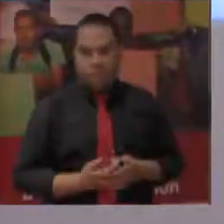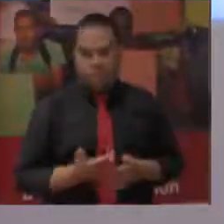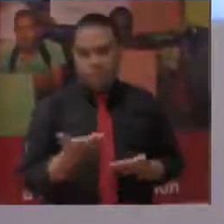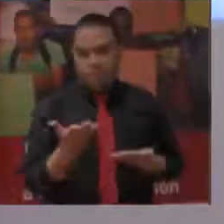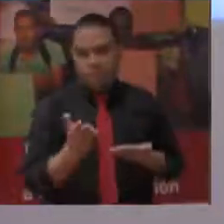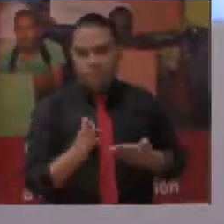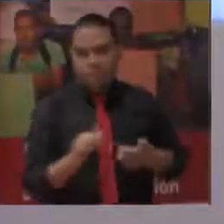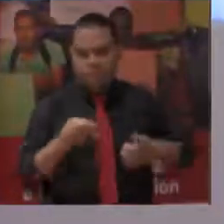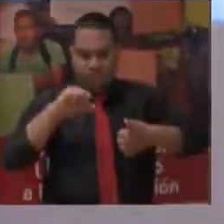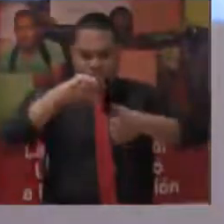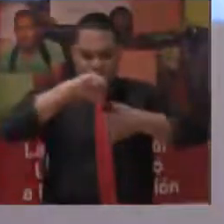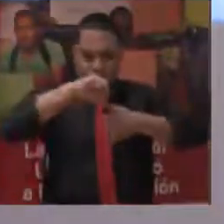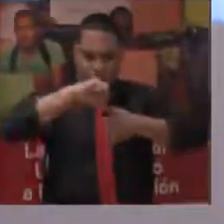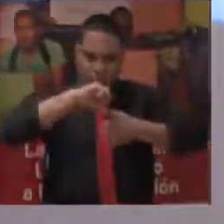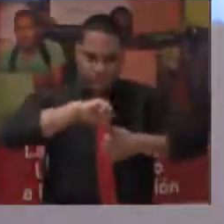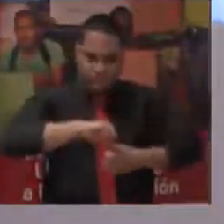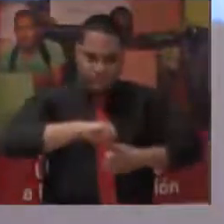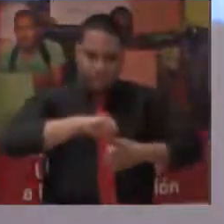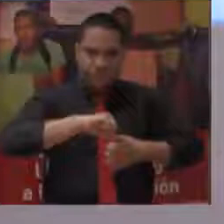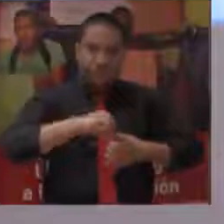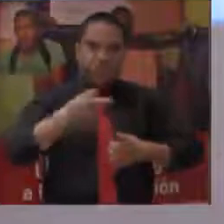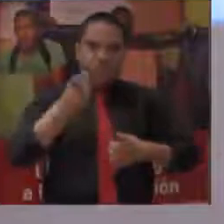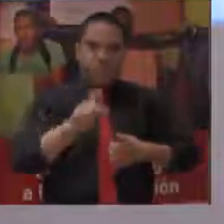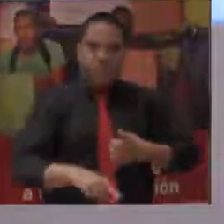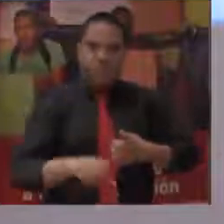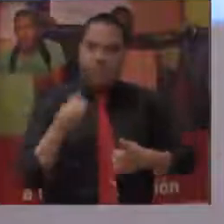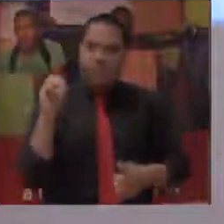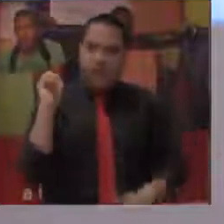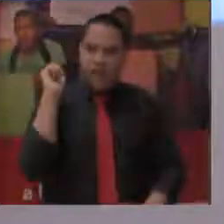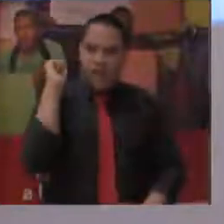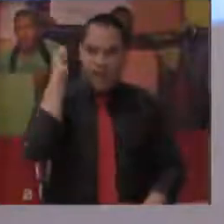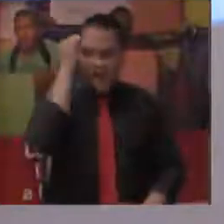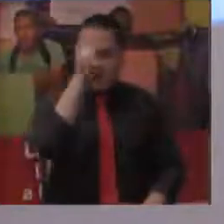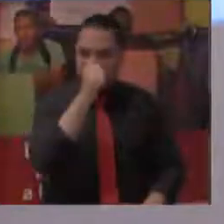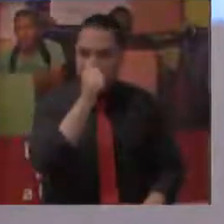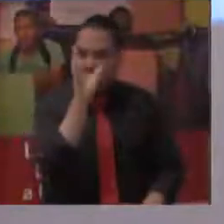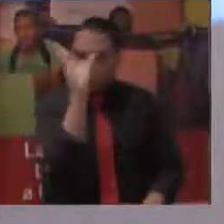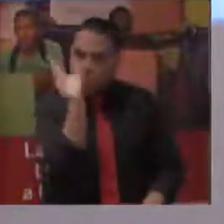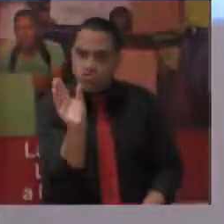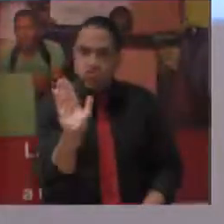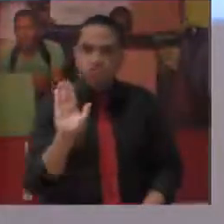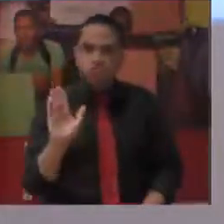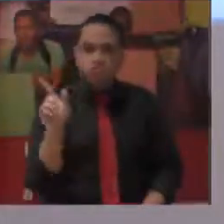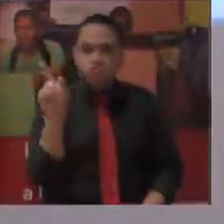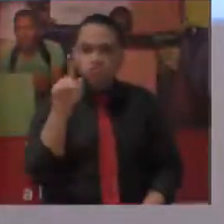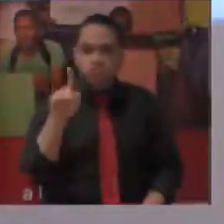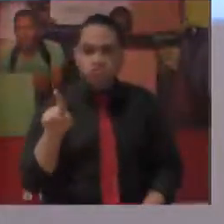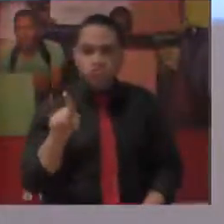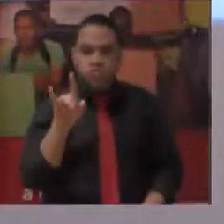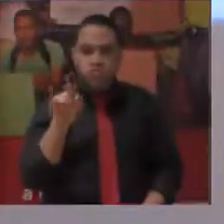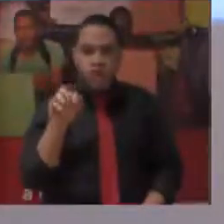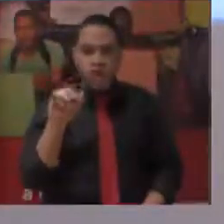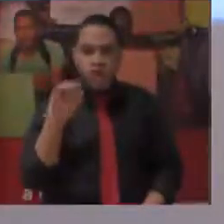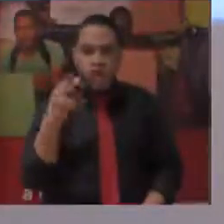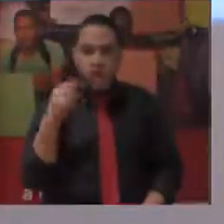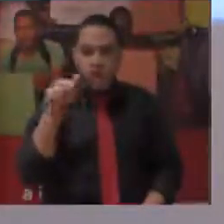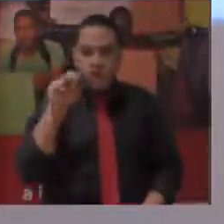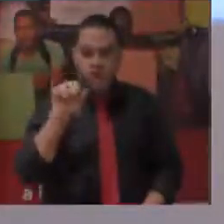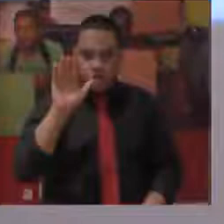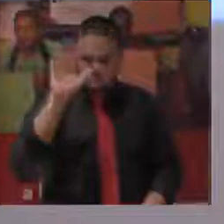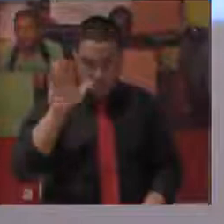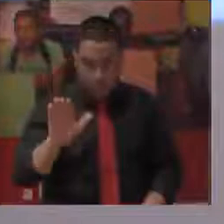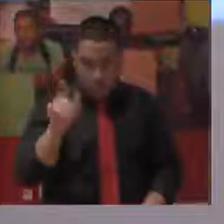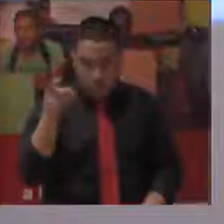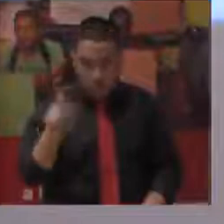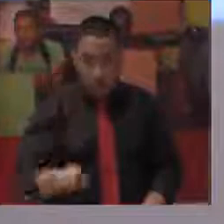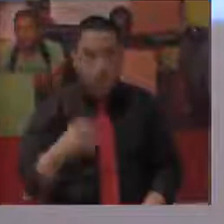centroamericana, la experiencia del África subsahariana, en esas experiencias, y en particular, por